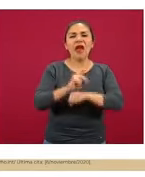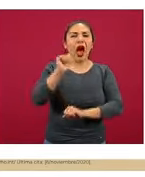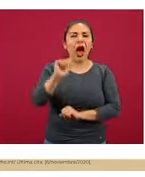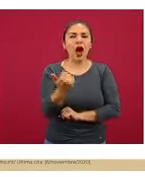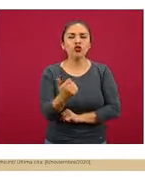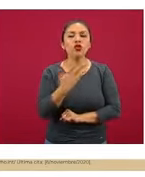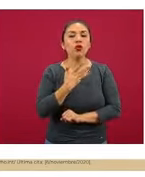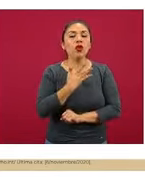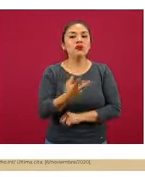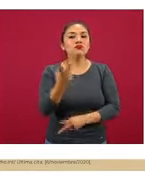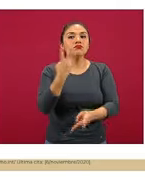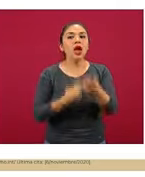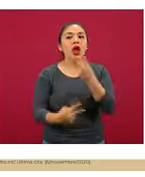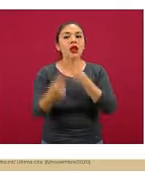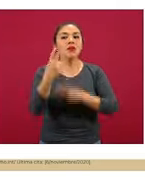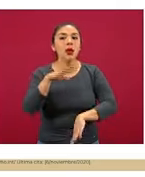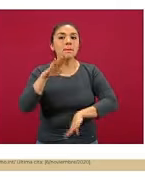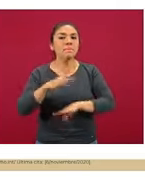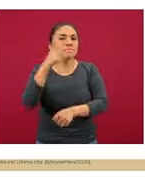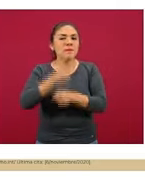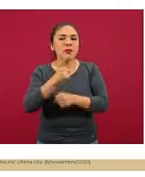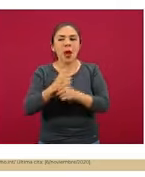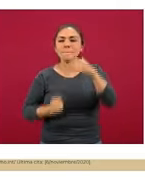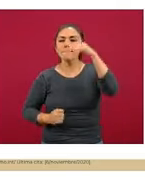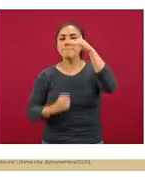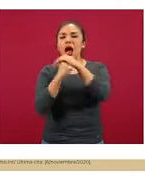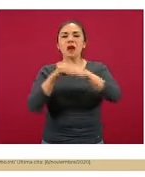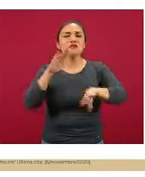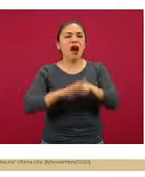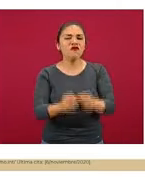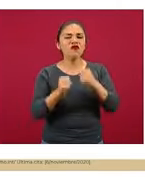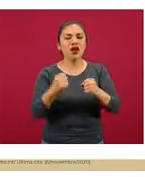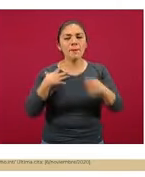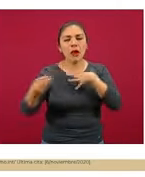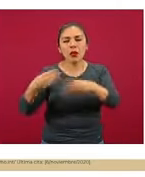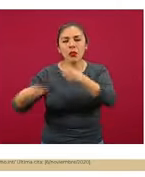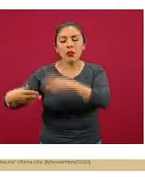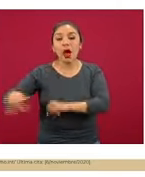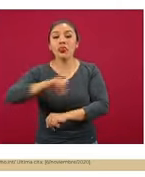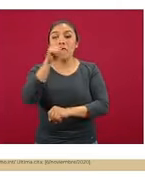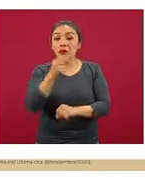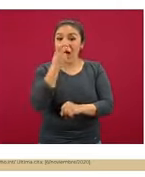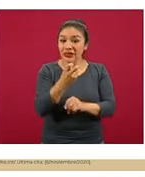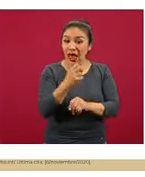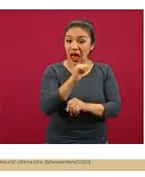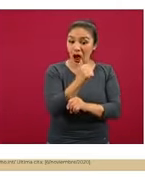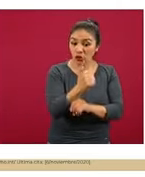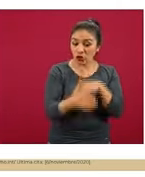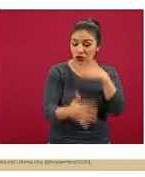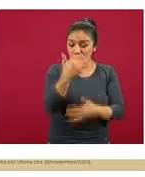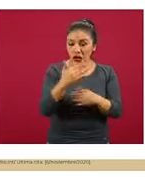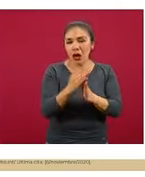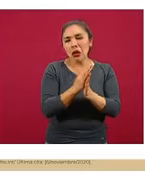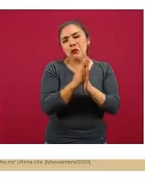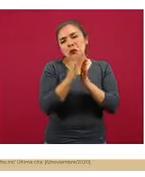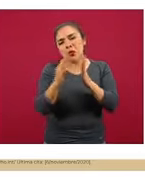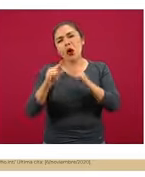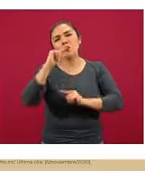llegaron, digamos, a su primer pico máximo de transmisión y a partir de esa fecha y de manera paulatina